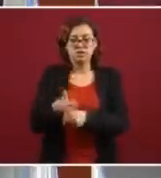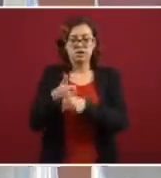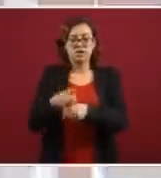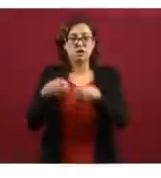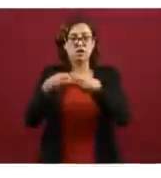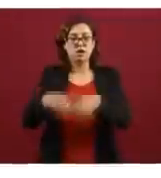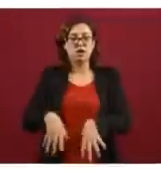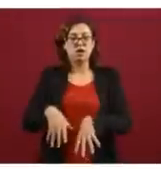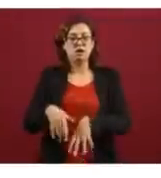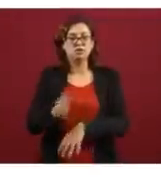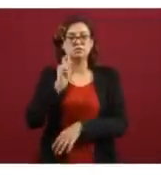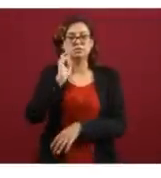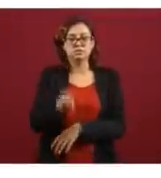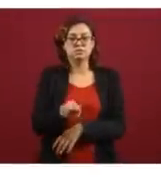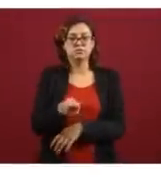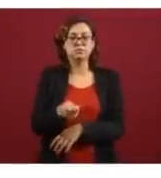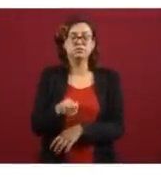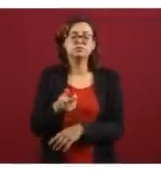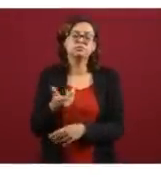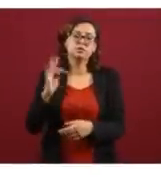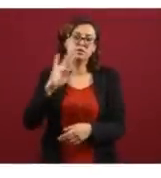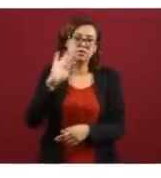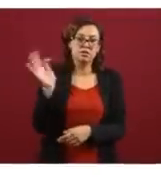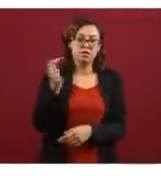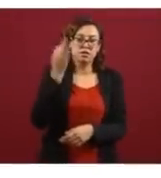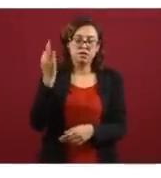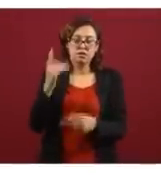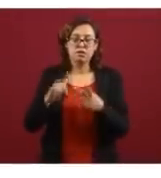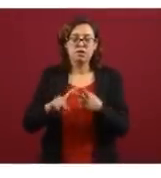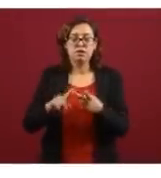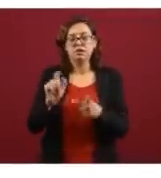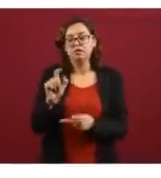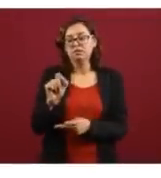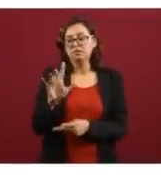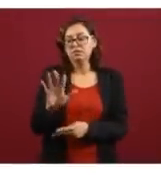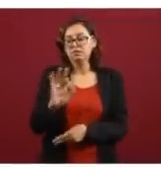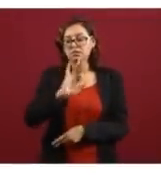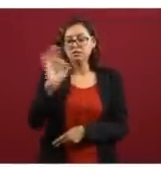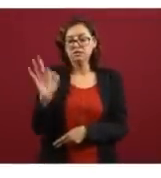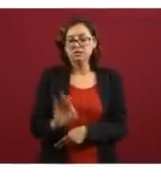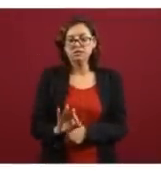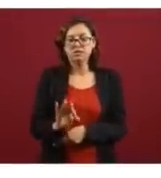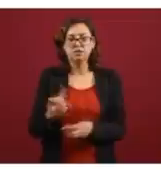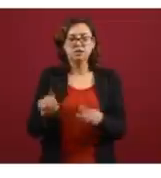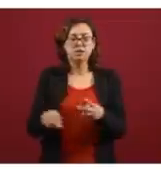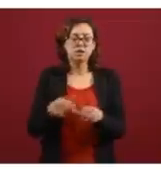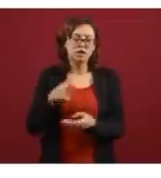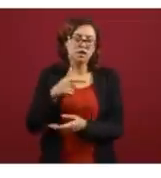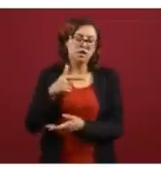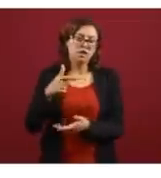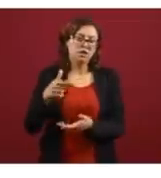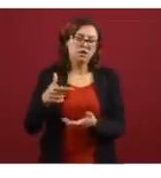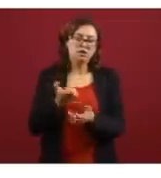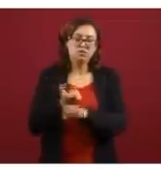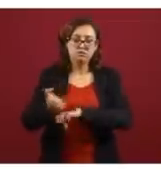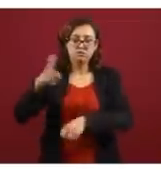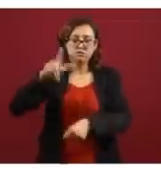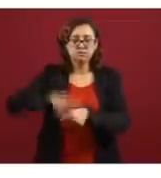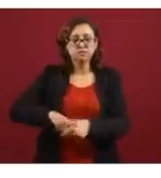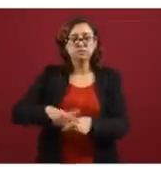corresponde a afectaciones en el ámbito federal, el 25% restante al ámbito local, y se han dictado